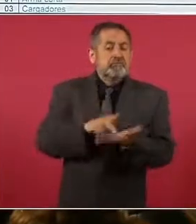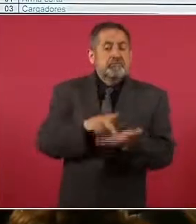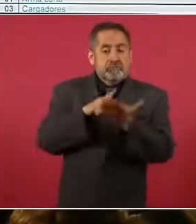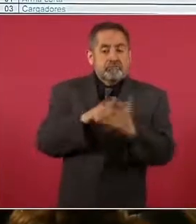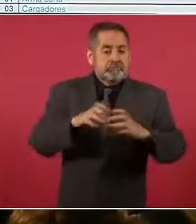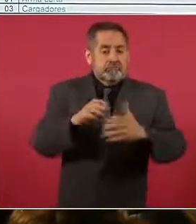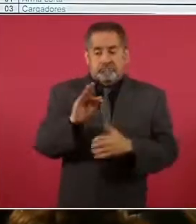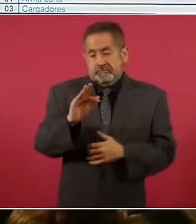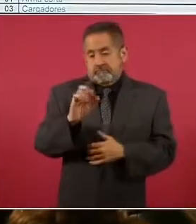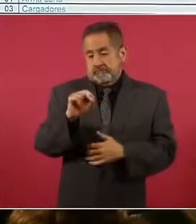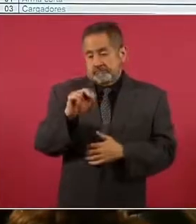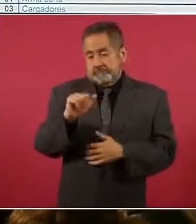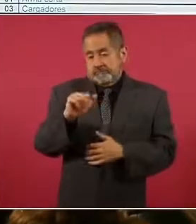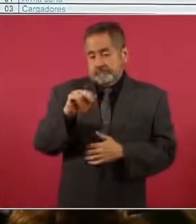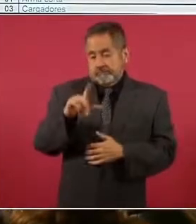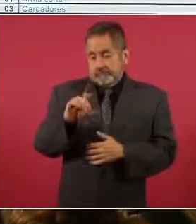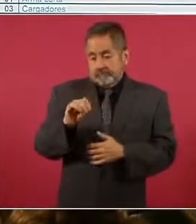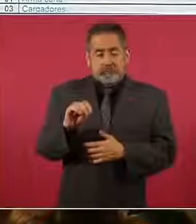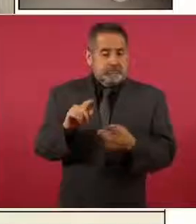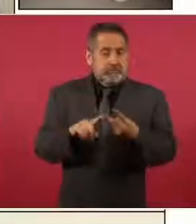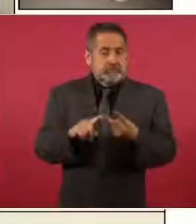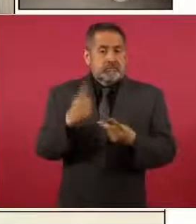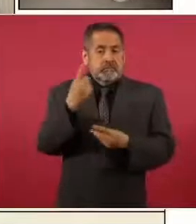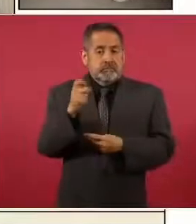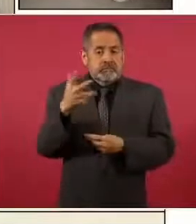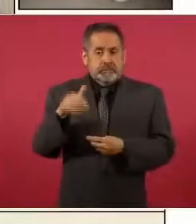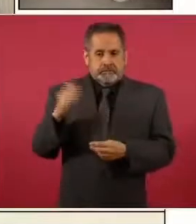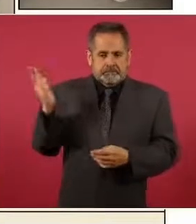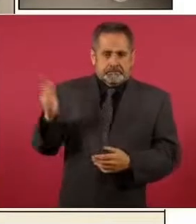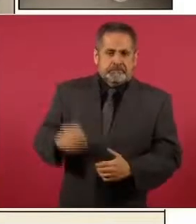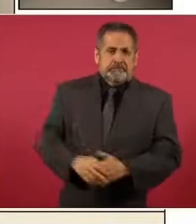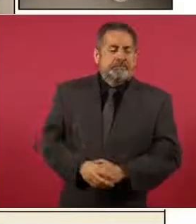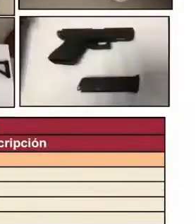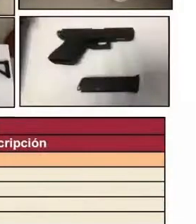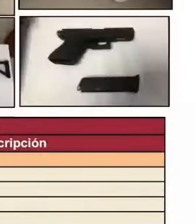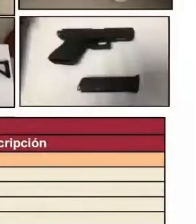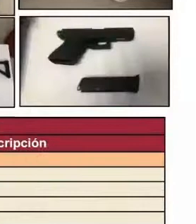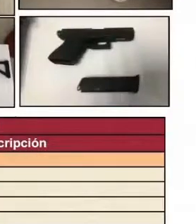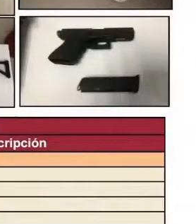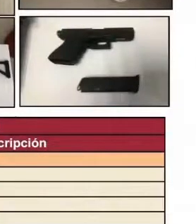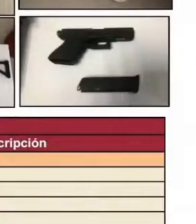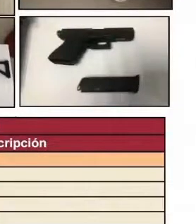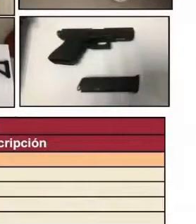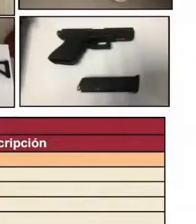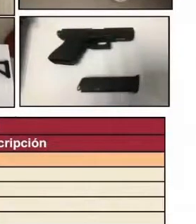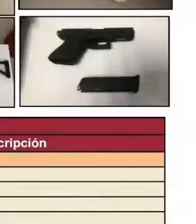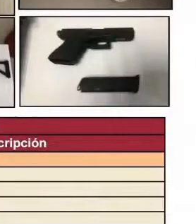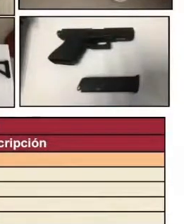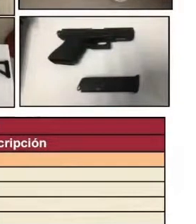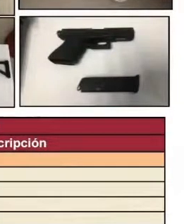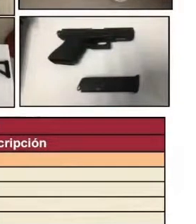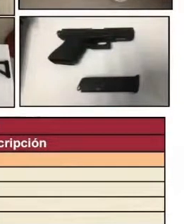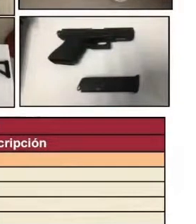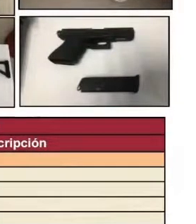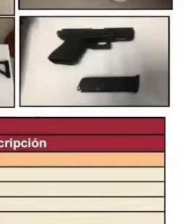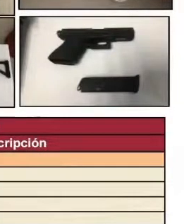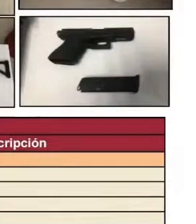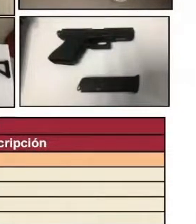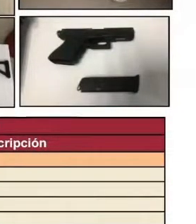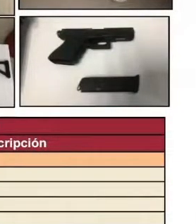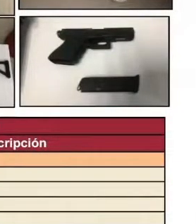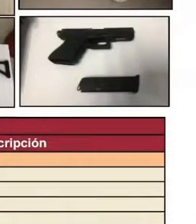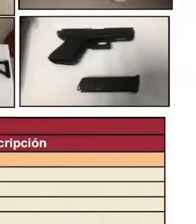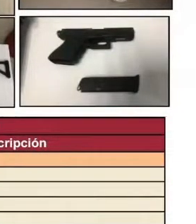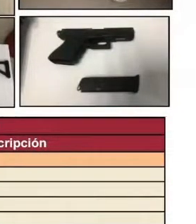de fentanilo y 110,000 pastillas en Querobavi, donde hay un puesto de control